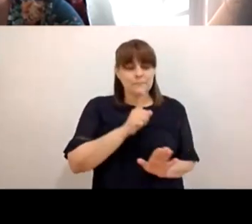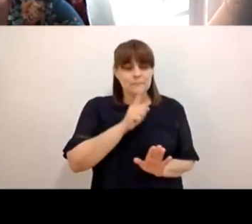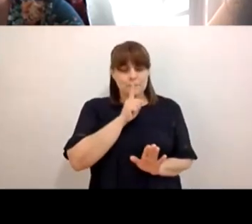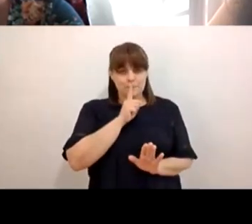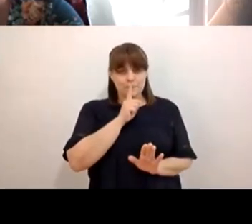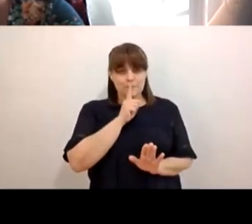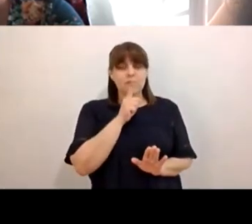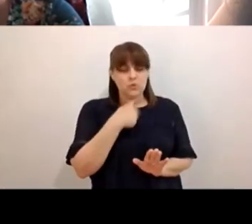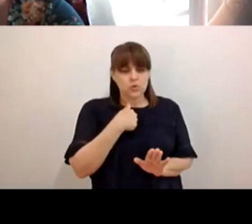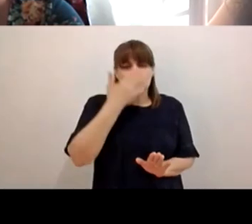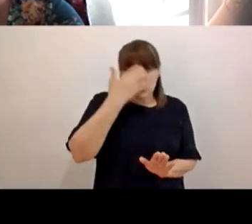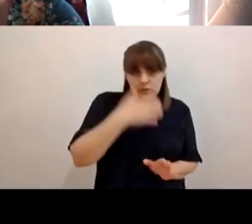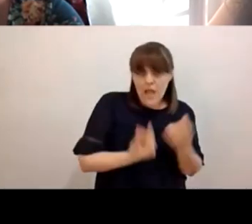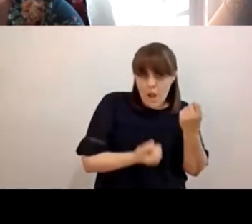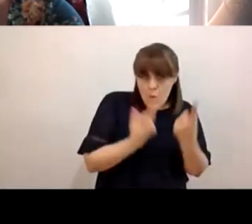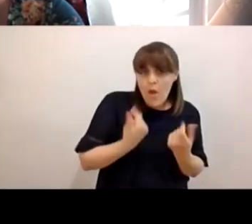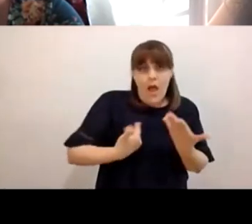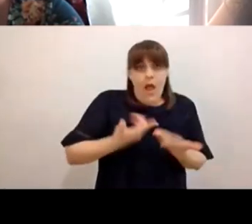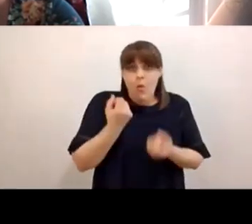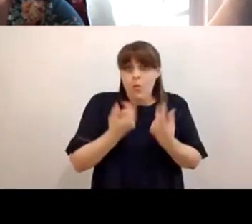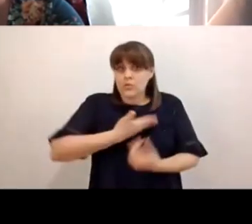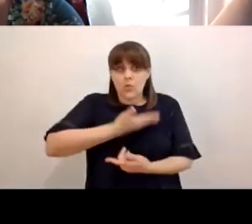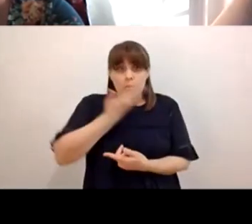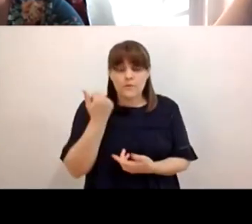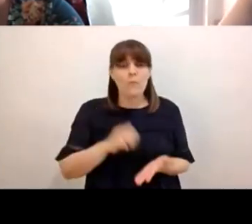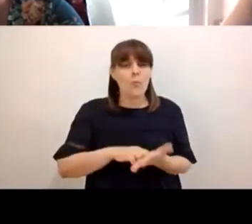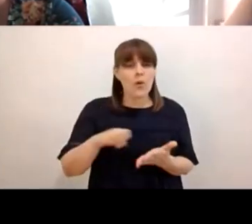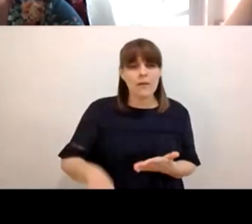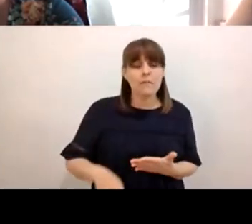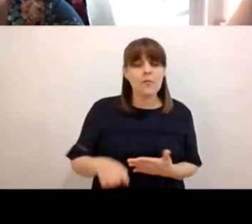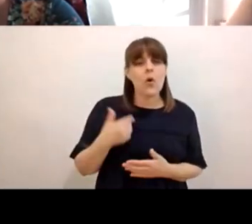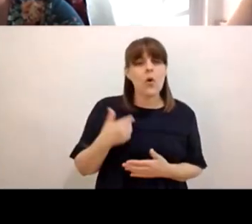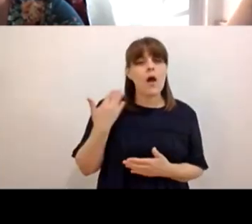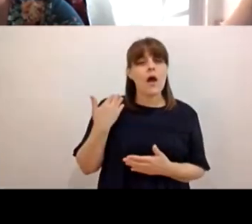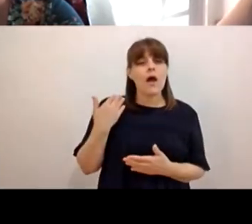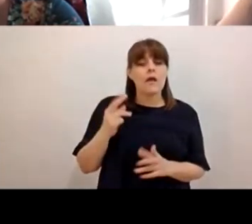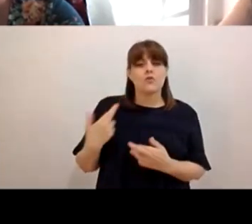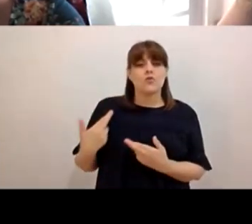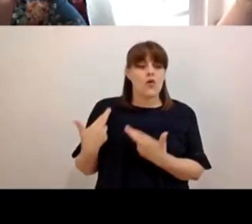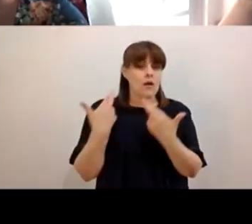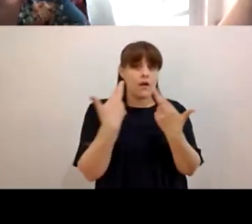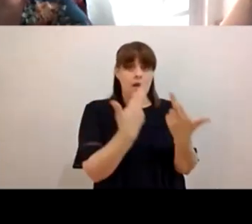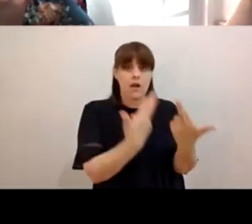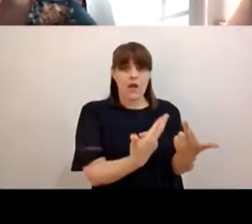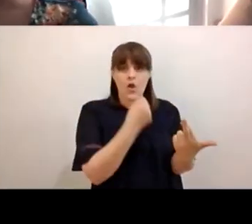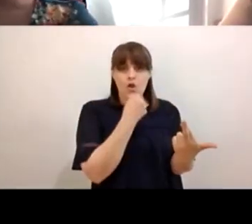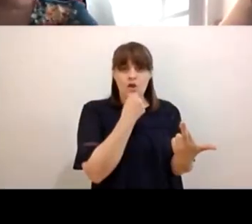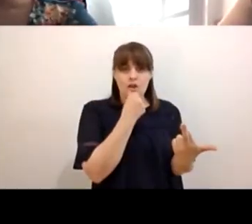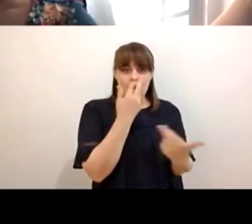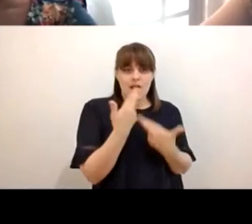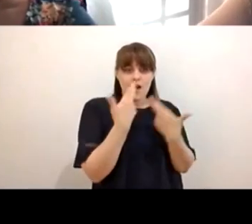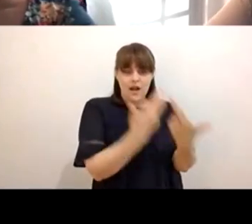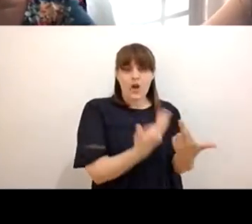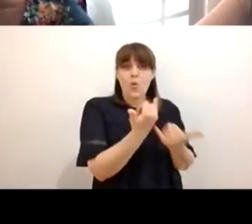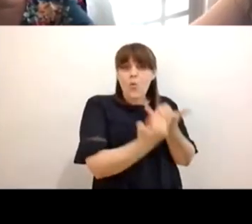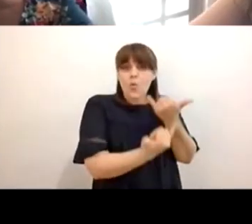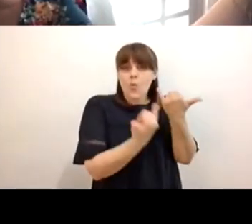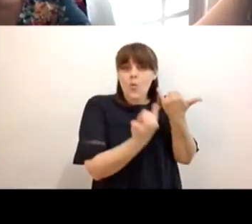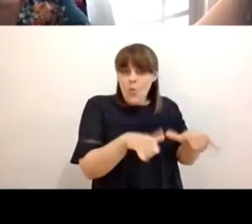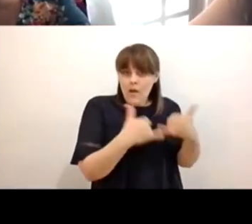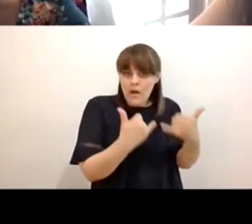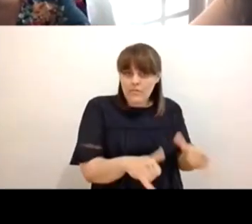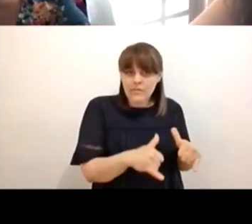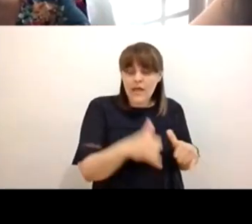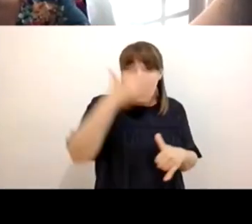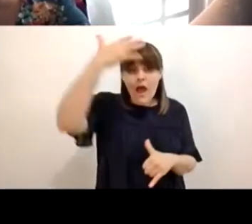sé es decir a mí me llama mucho la atención cuando se le regala a un niño un juguete e inmediatamente todos los adultos y